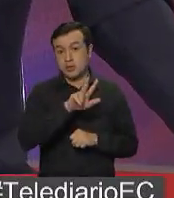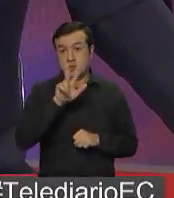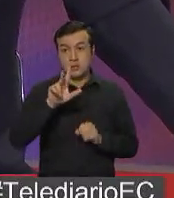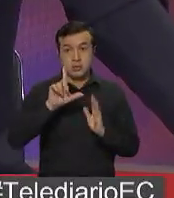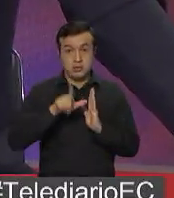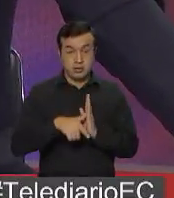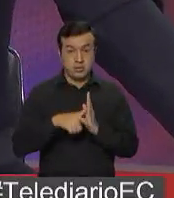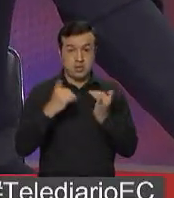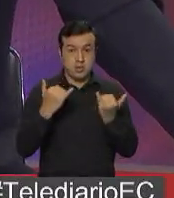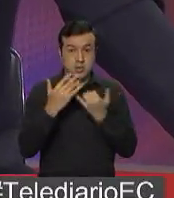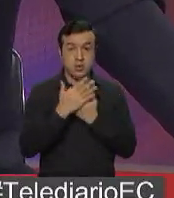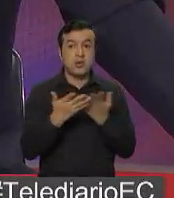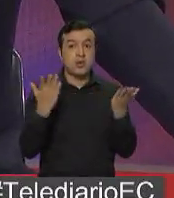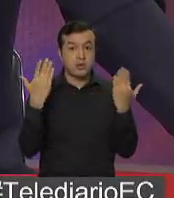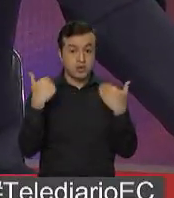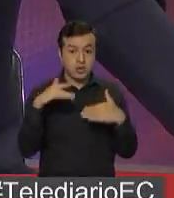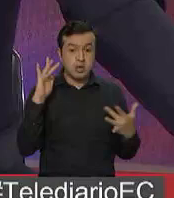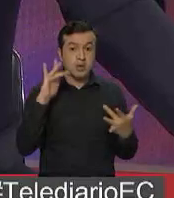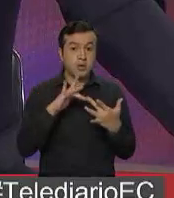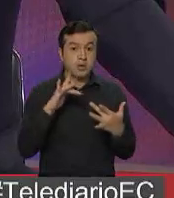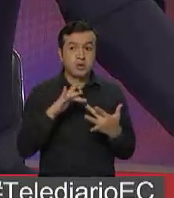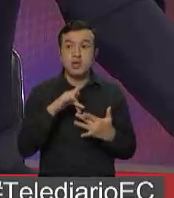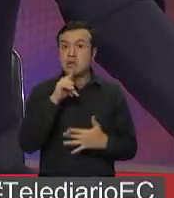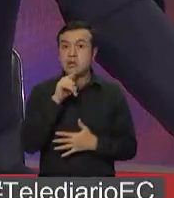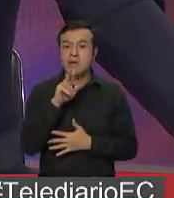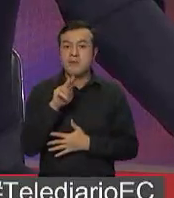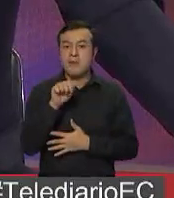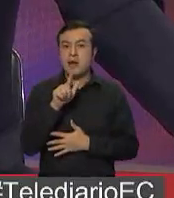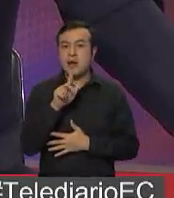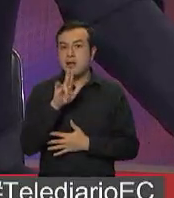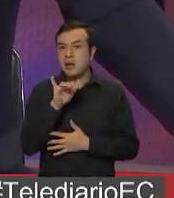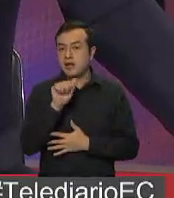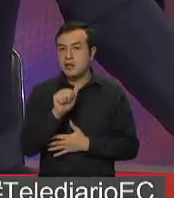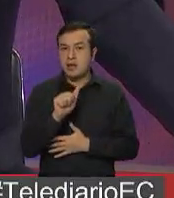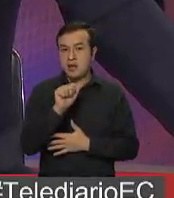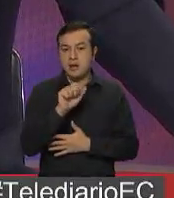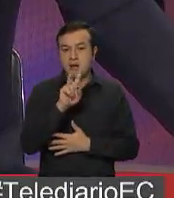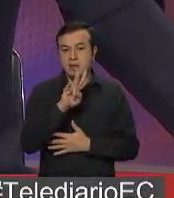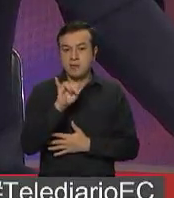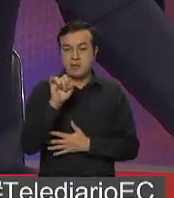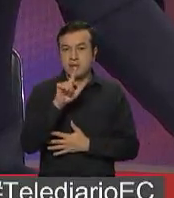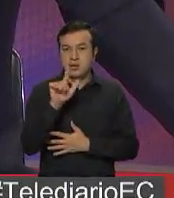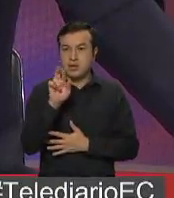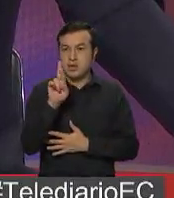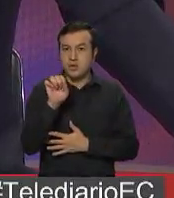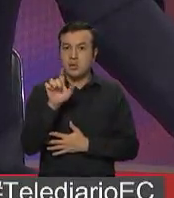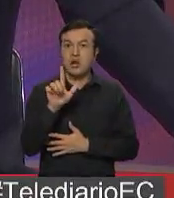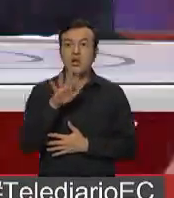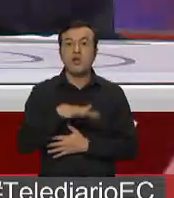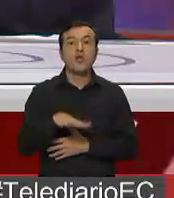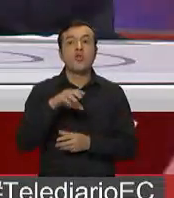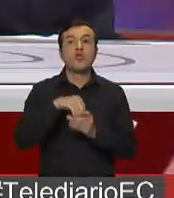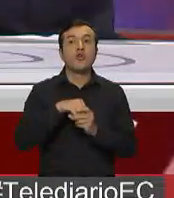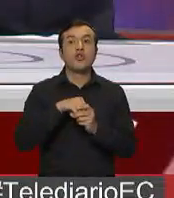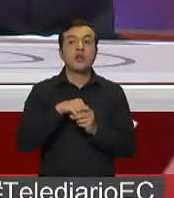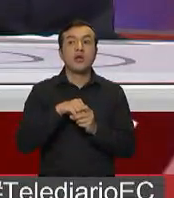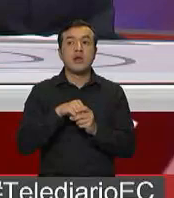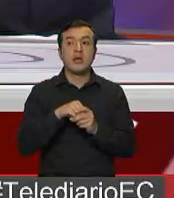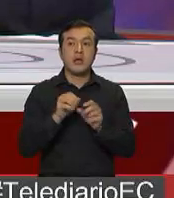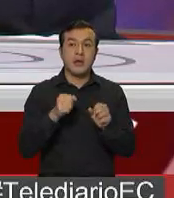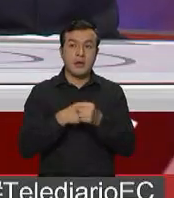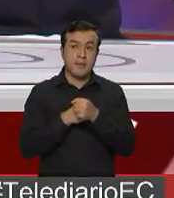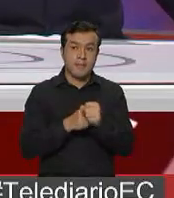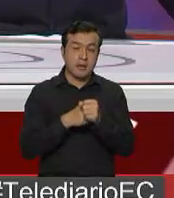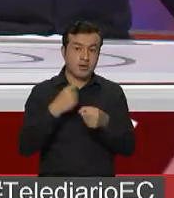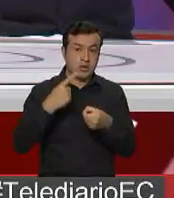7:33 y en este momento nos vamos a conectar con Valeria Villarruel, quien se encuentra en la estación del metro de la ciudad de